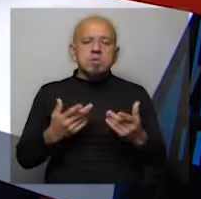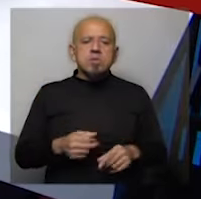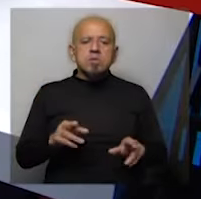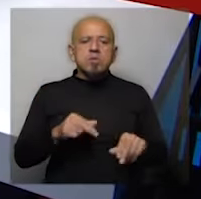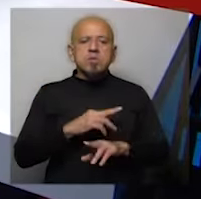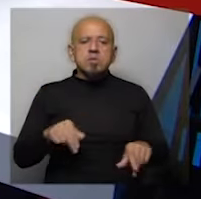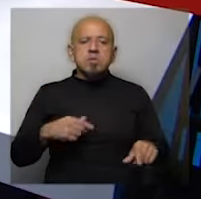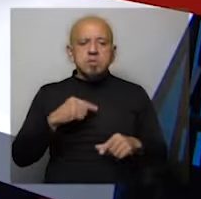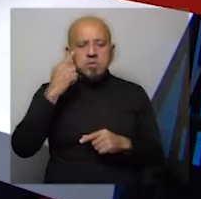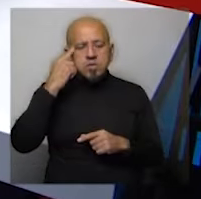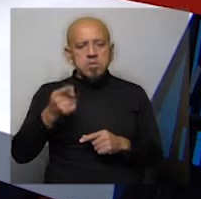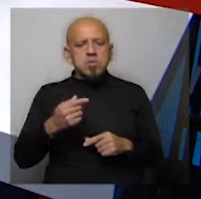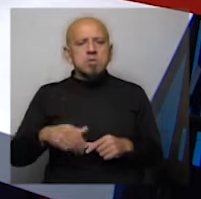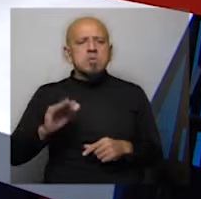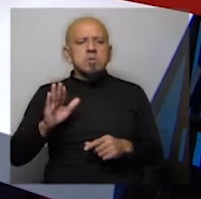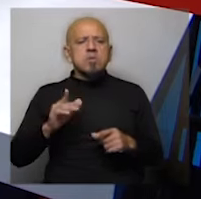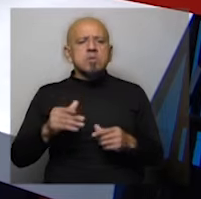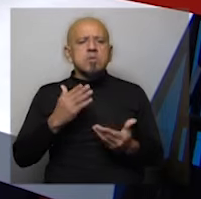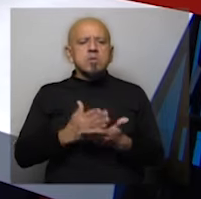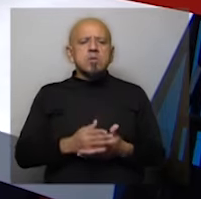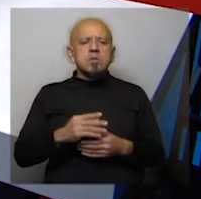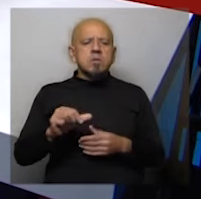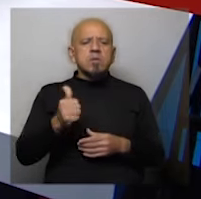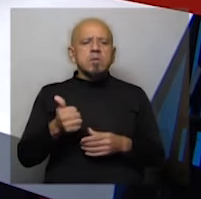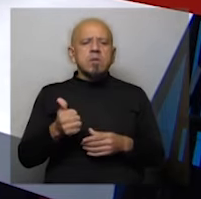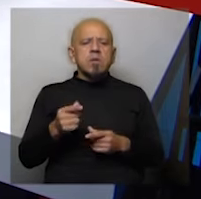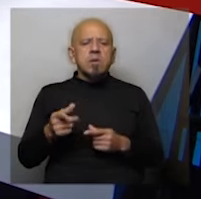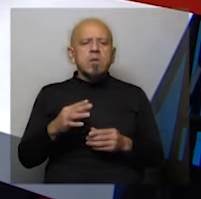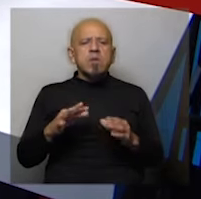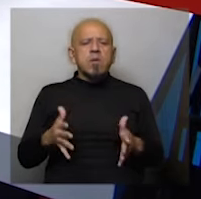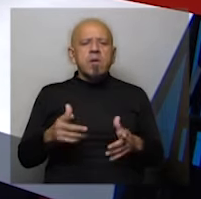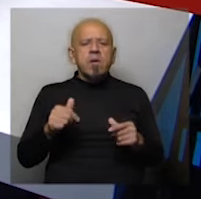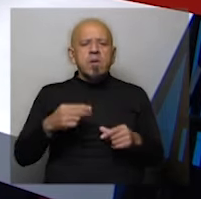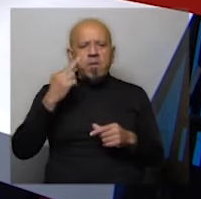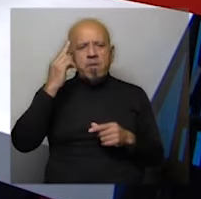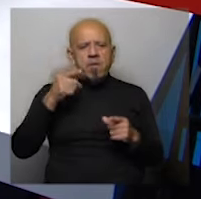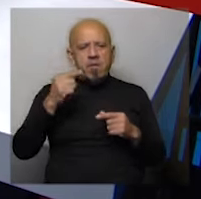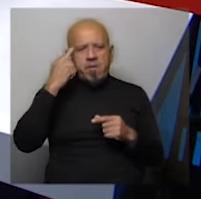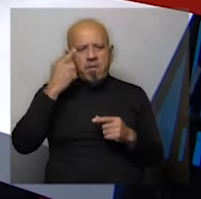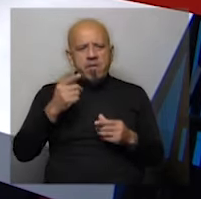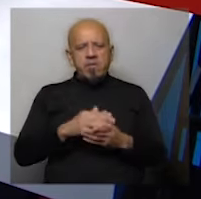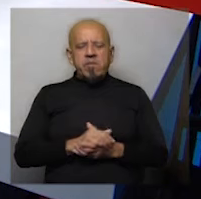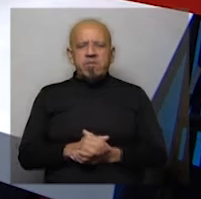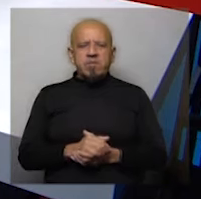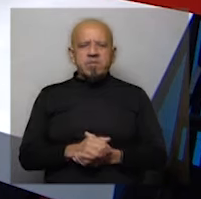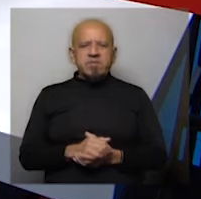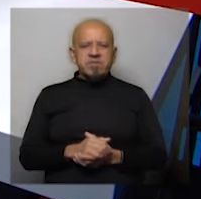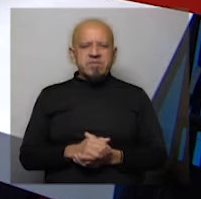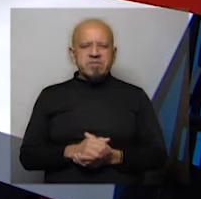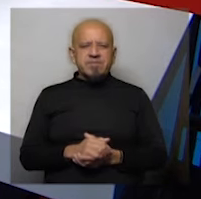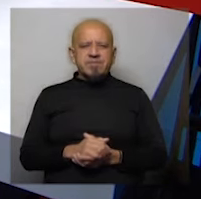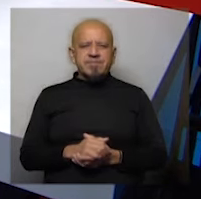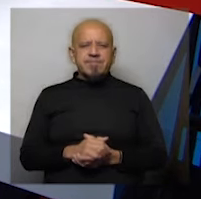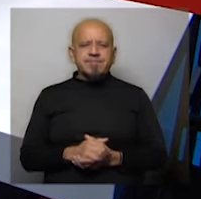Cómo ven eso lo ven como una amenaza de derecho de conquista que está pasando en el Uruguay qué lectura tienen sobre esa situación y sí